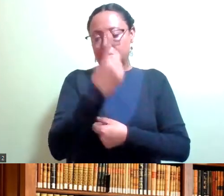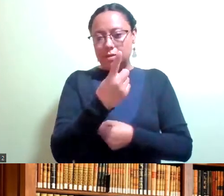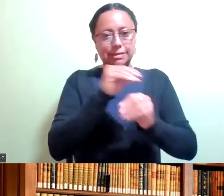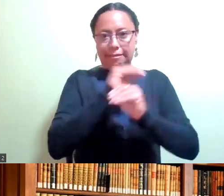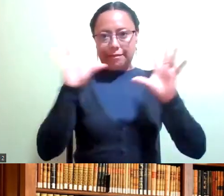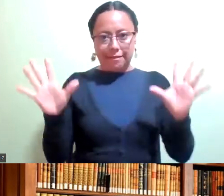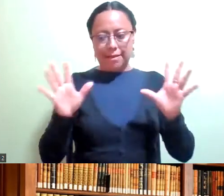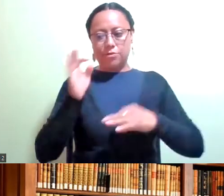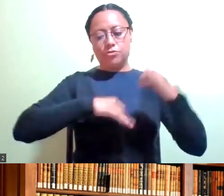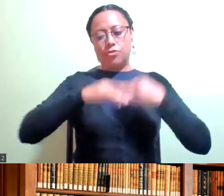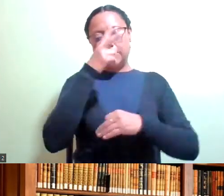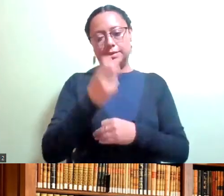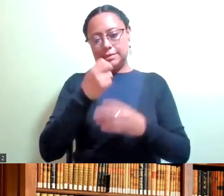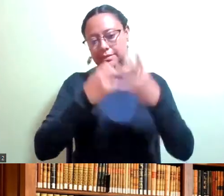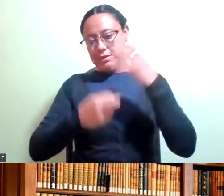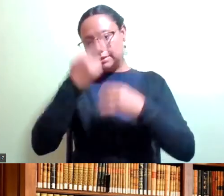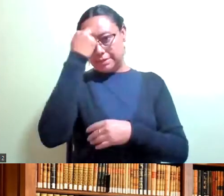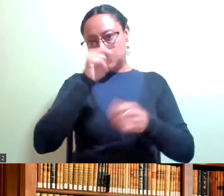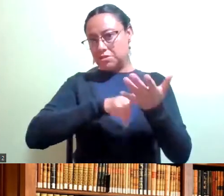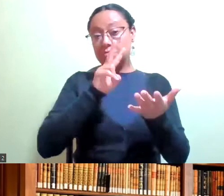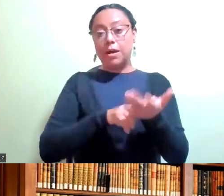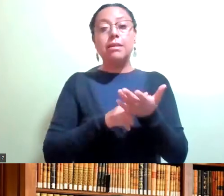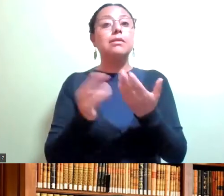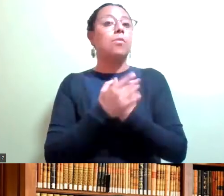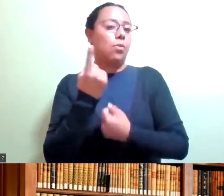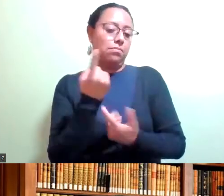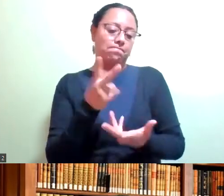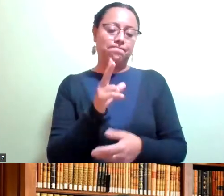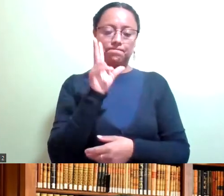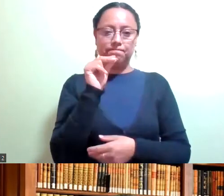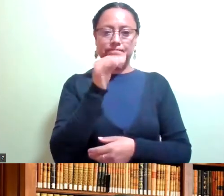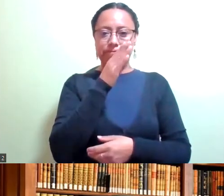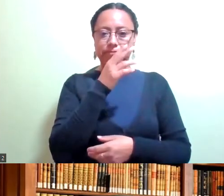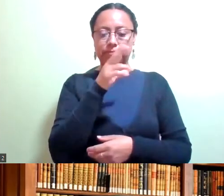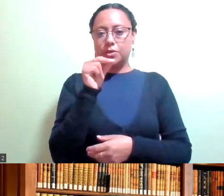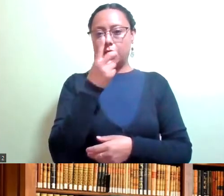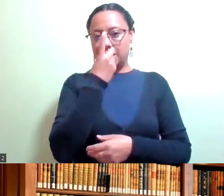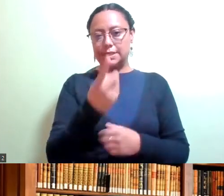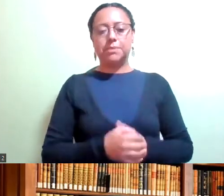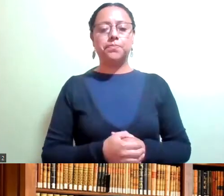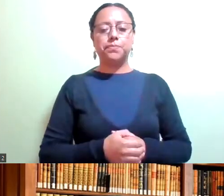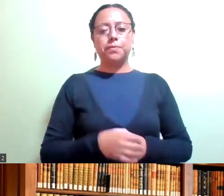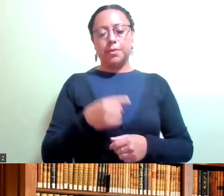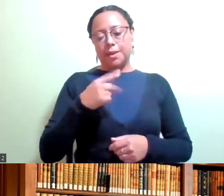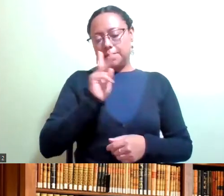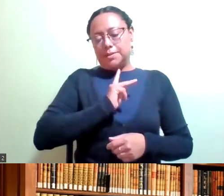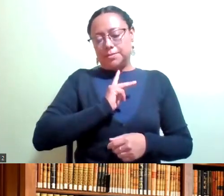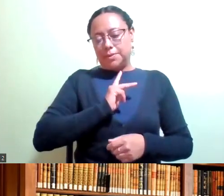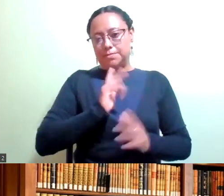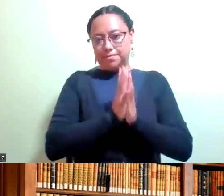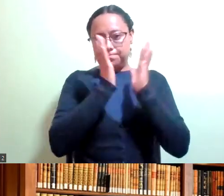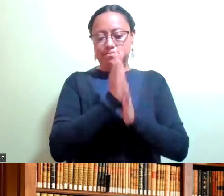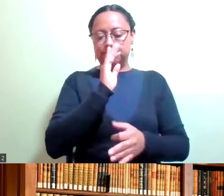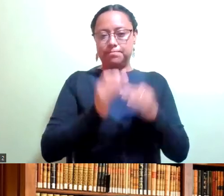estas razones. Sería cuanta mi participación final, diputada presidenta, sobre este punto, y no sé